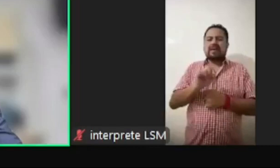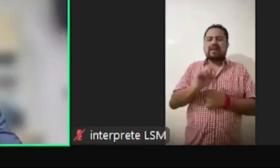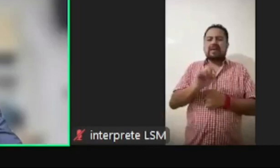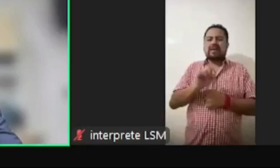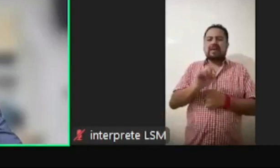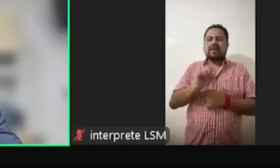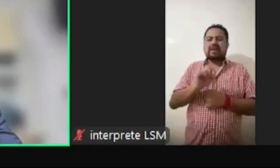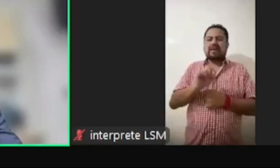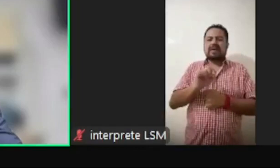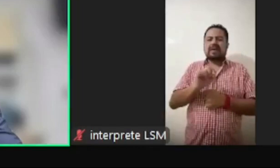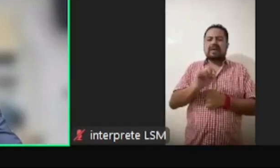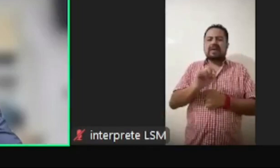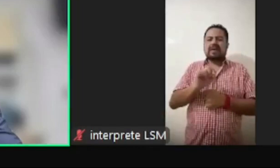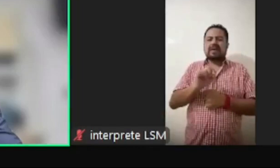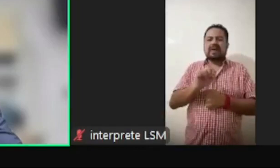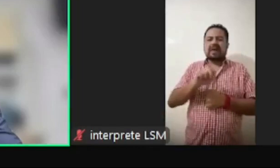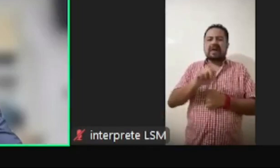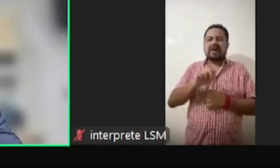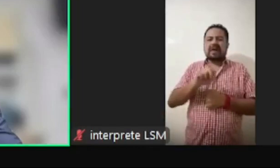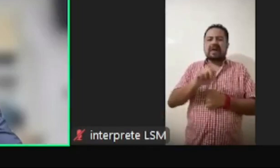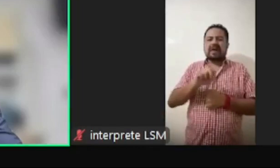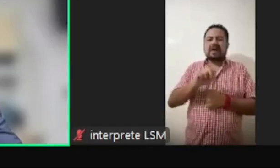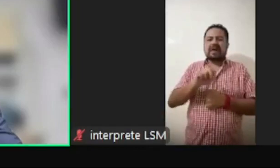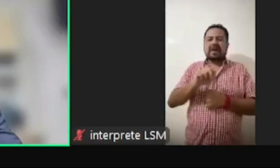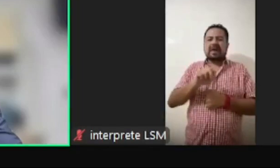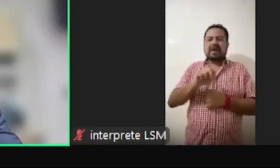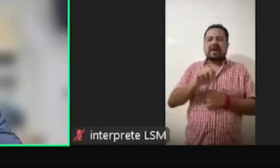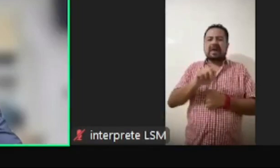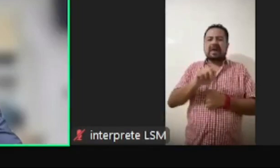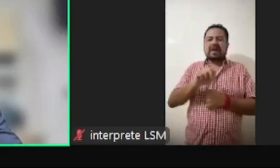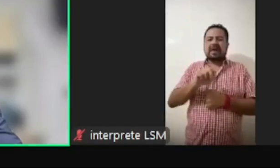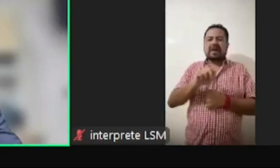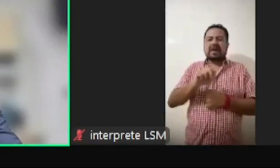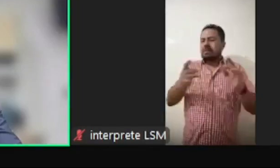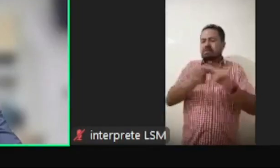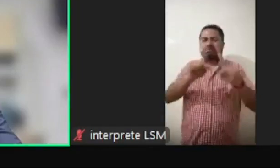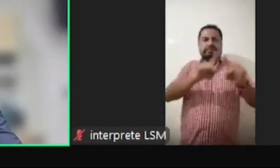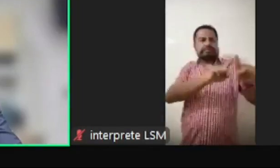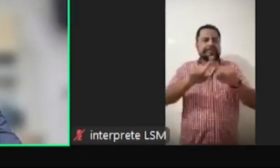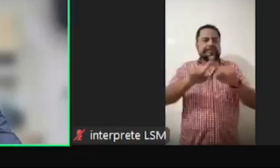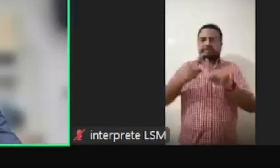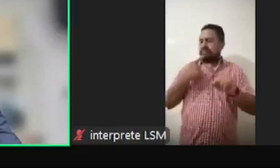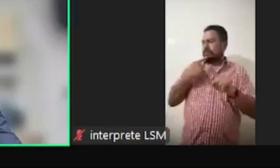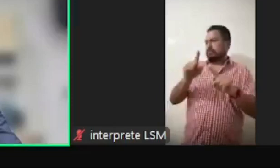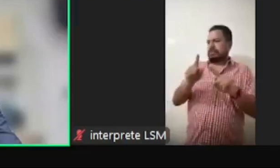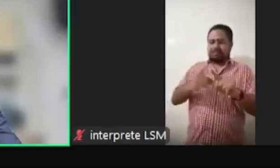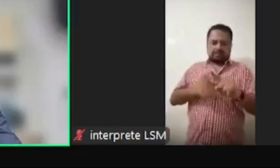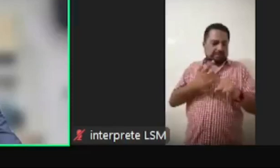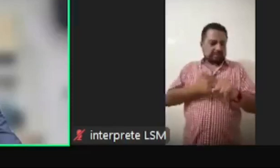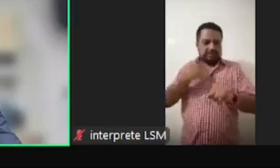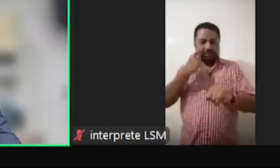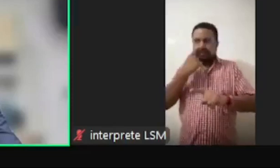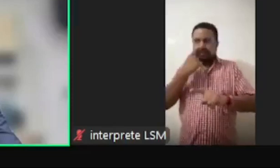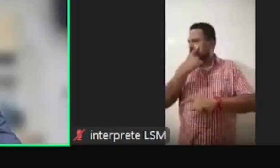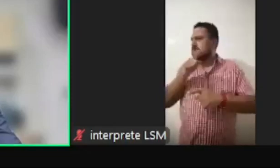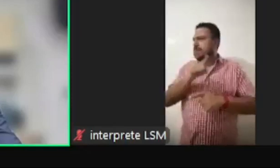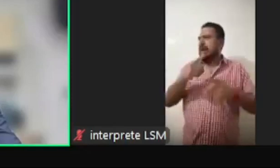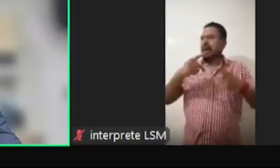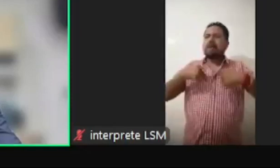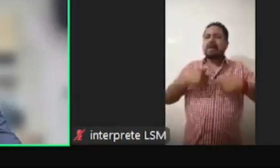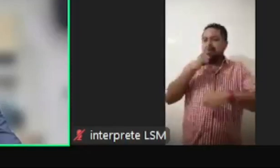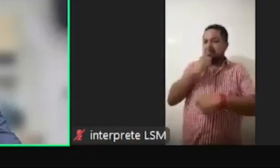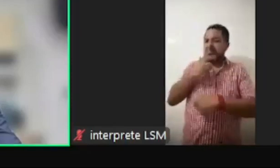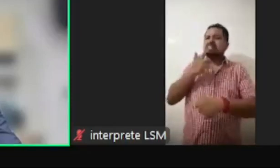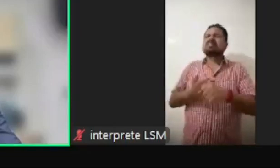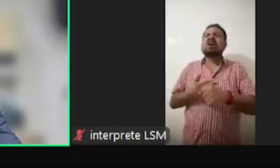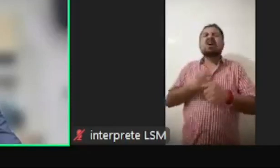diputada al Congreso. de la queja y la pretensión de la